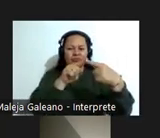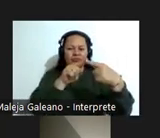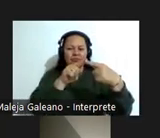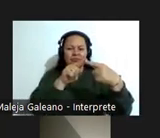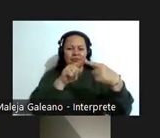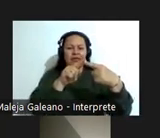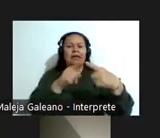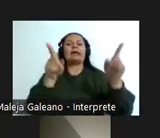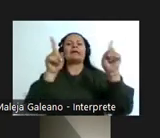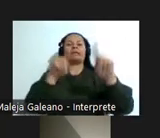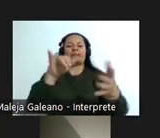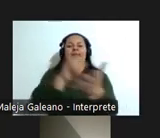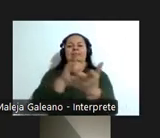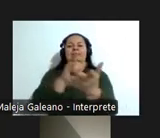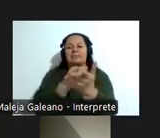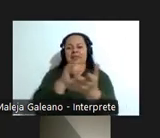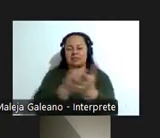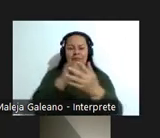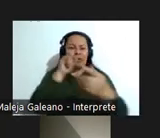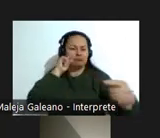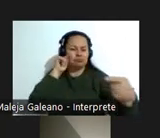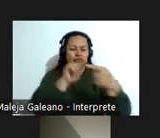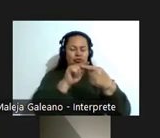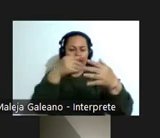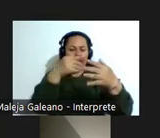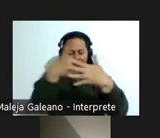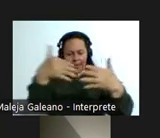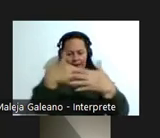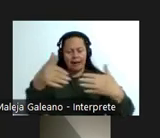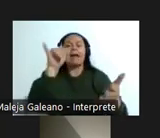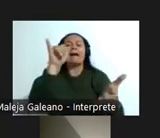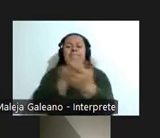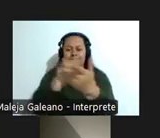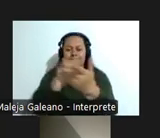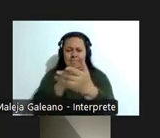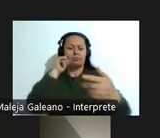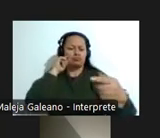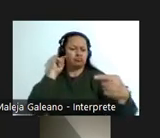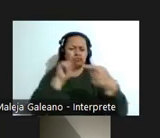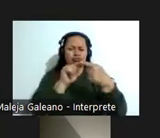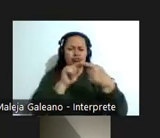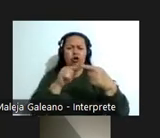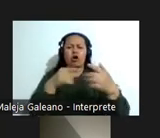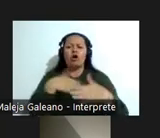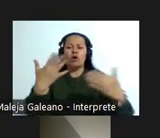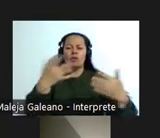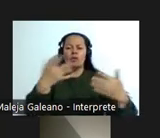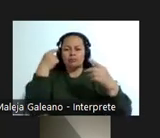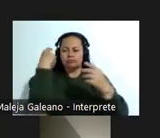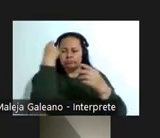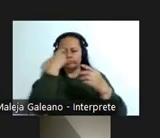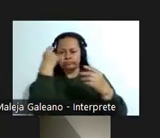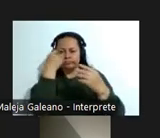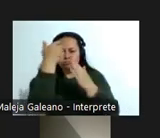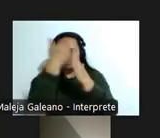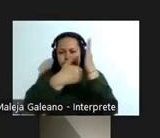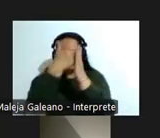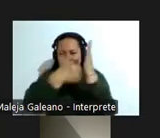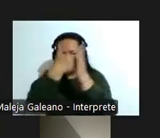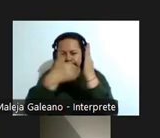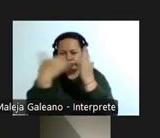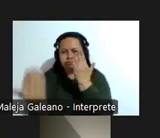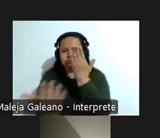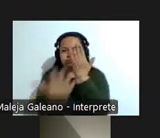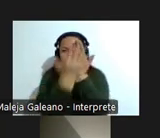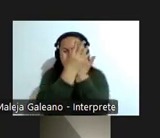con ese mismo referencialismo escribimos y con ese mismo referencialismo buscamos argumentarnos y como maestros,